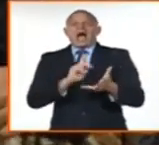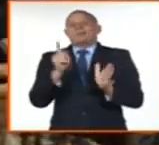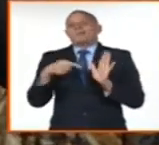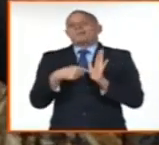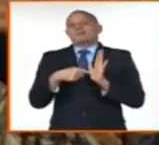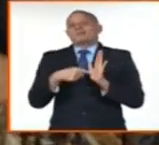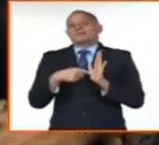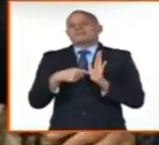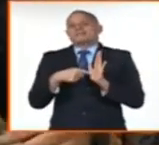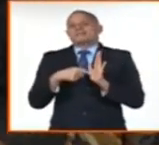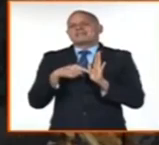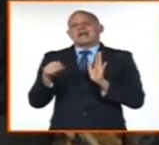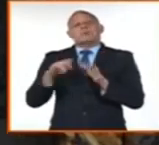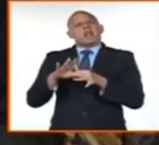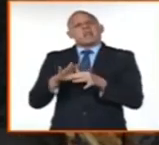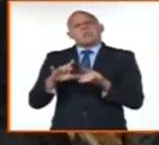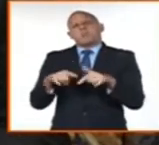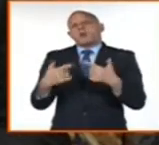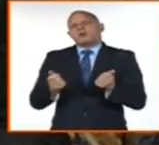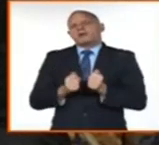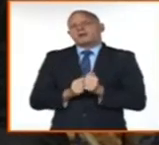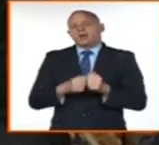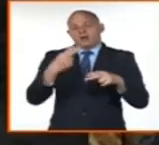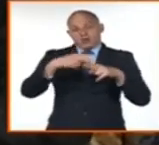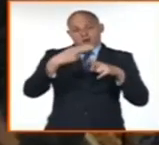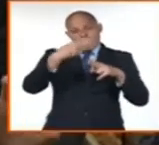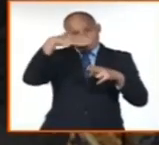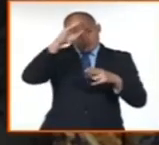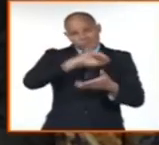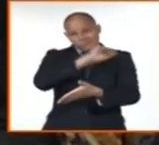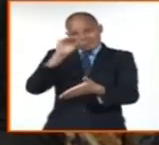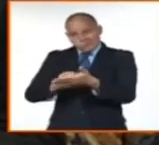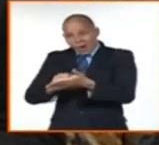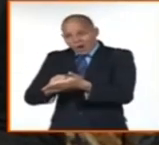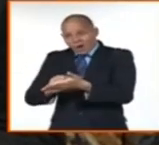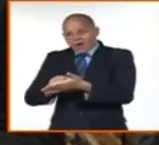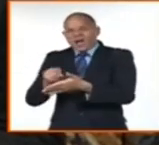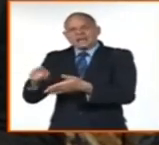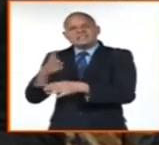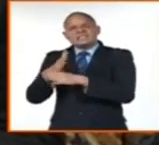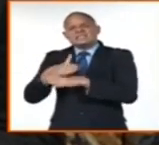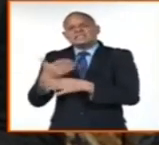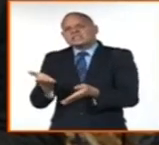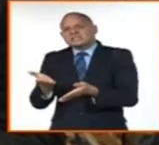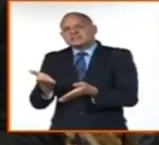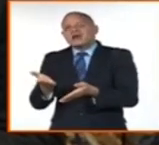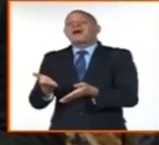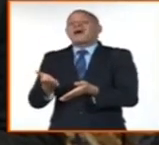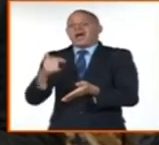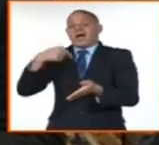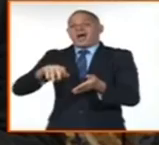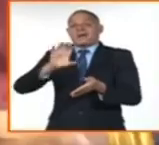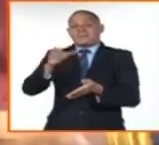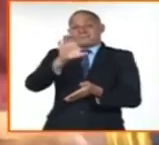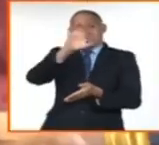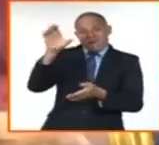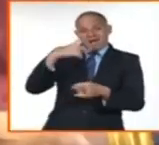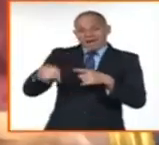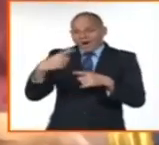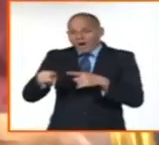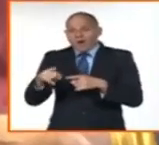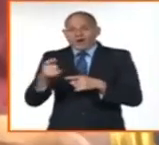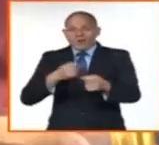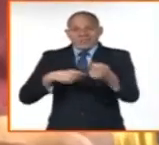de las presiones que recibieron, cierran los sistemas de crédito. O sea, nos quedamos ya en una situación muy, muy